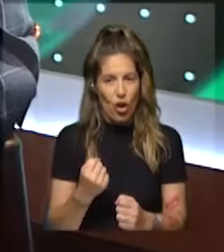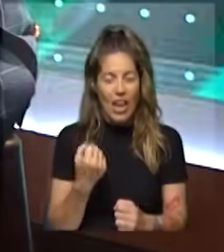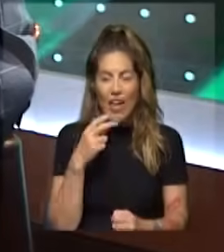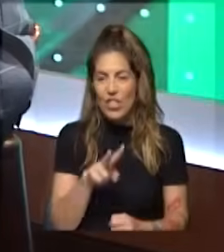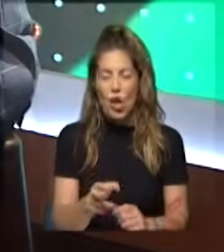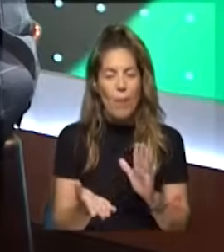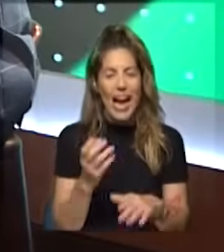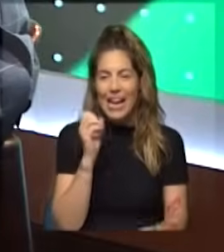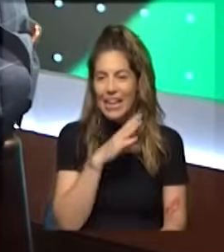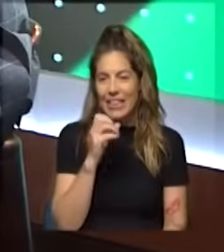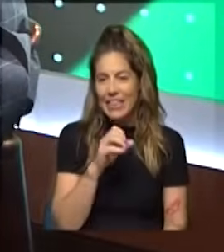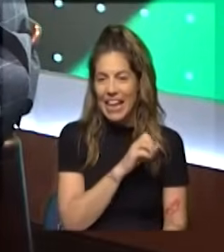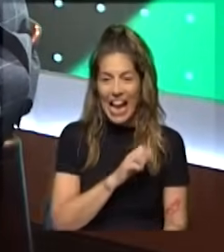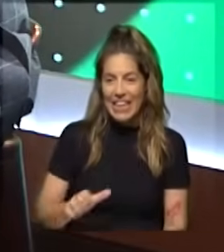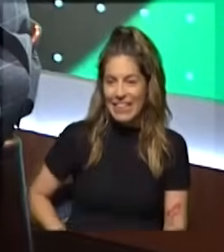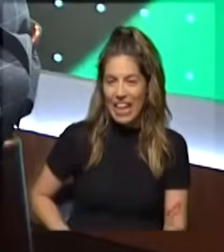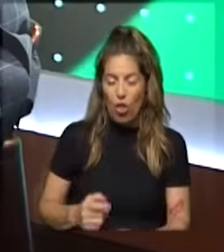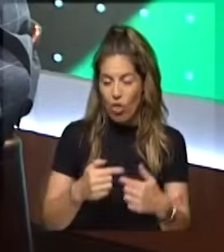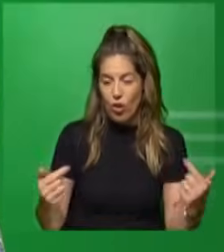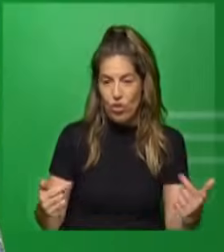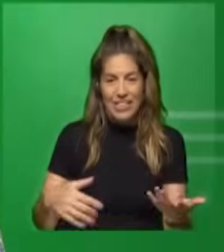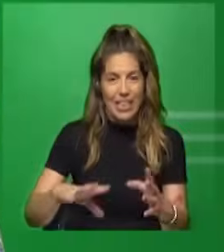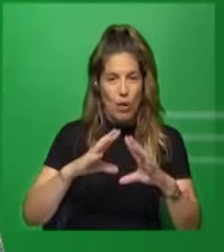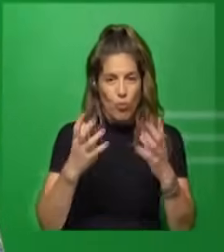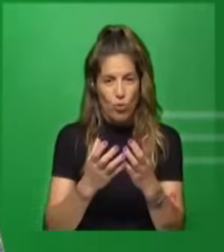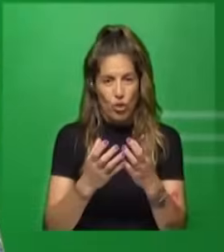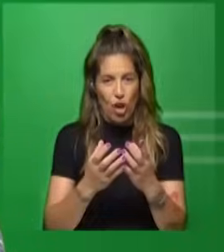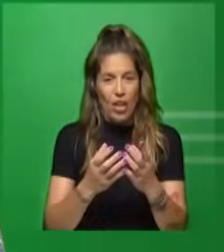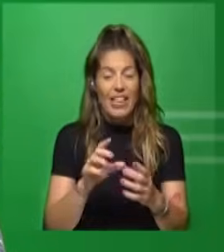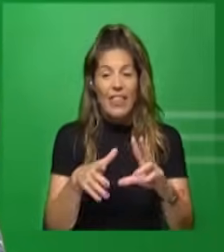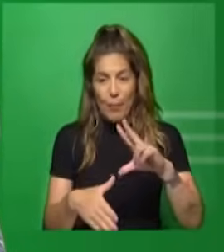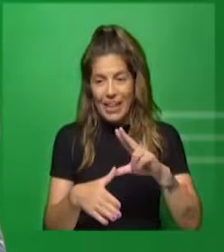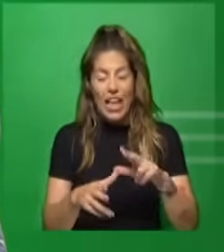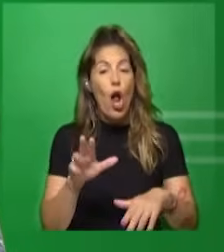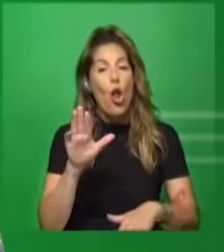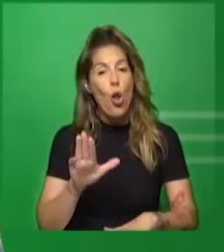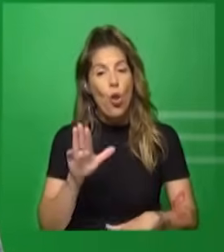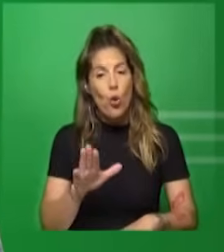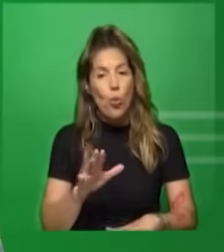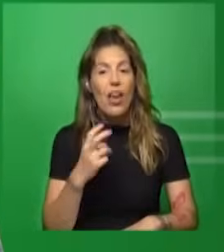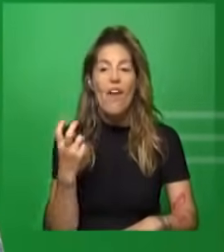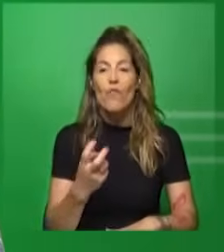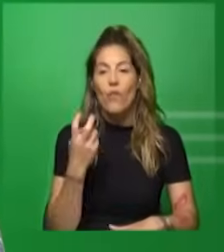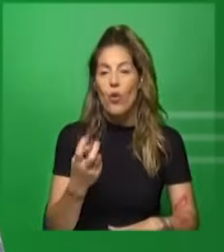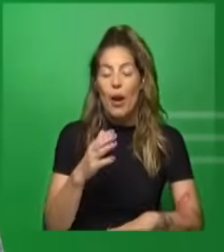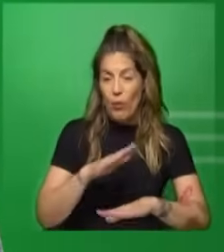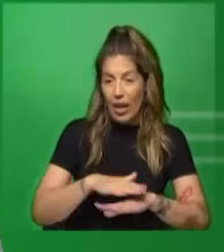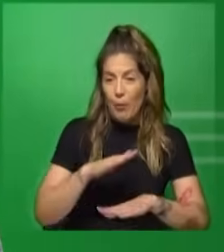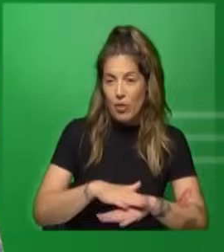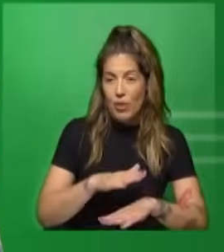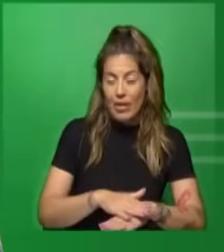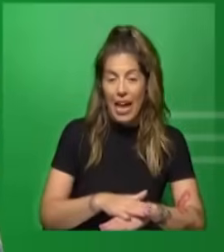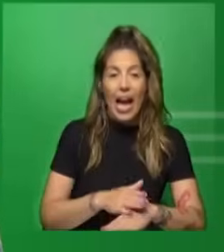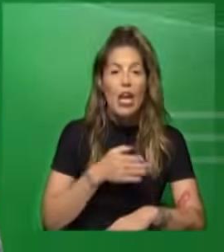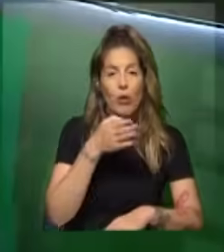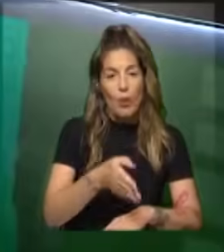más crítica al estado de cosas en el mundo desde América Latina. Lula intenta, hasta por la responsabilidad que tiene y de los ámbitos que